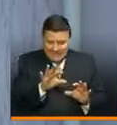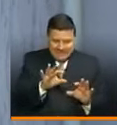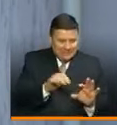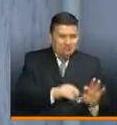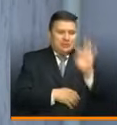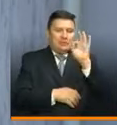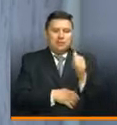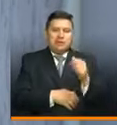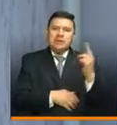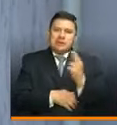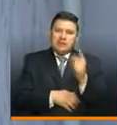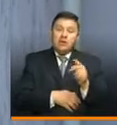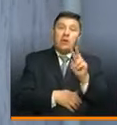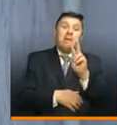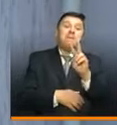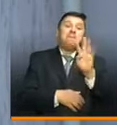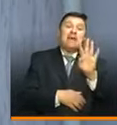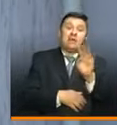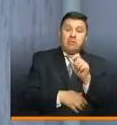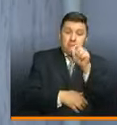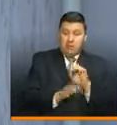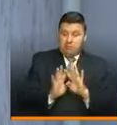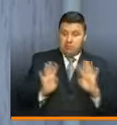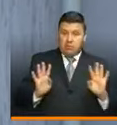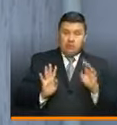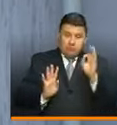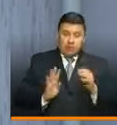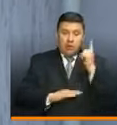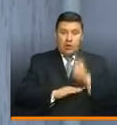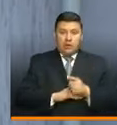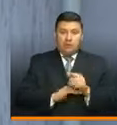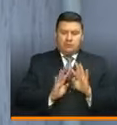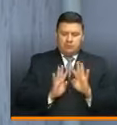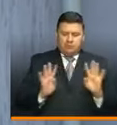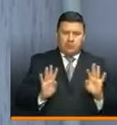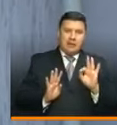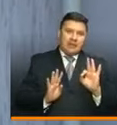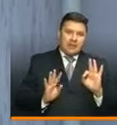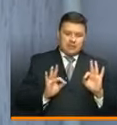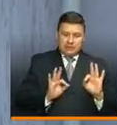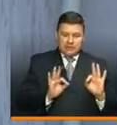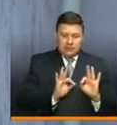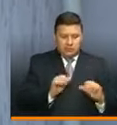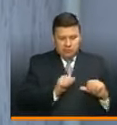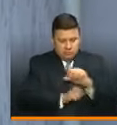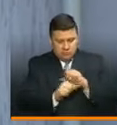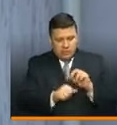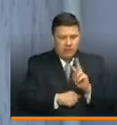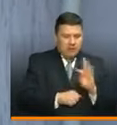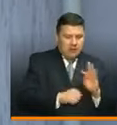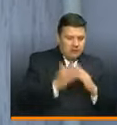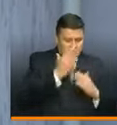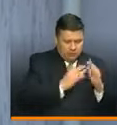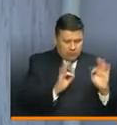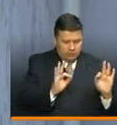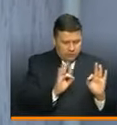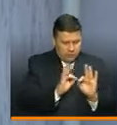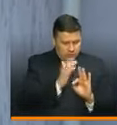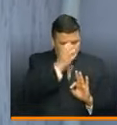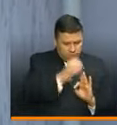se está diciendo. Ha habido 24 evaluadores, ha habido tres rondas, una primera ronda de corte, una segunda ronda con 24 evaluadores.